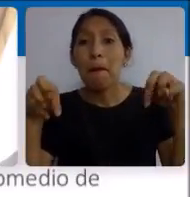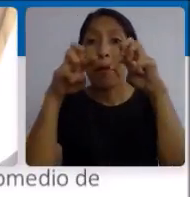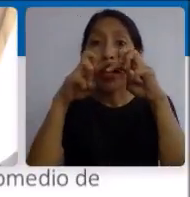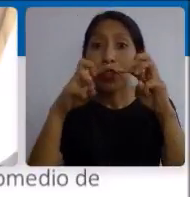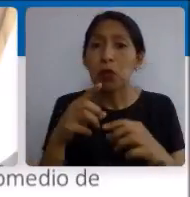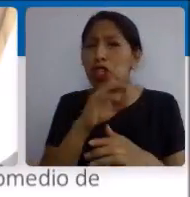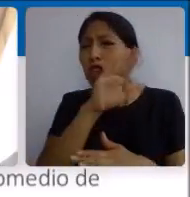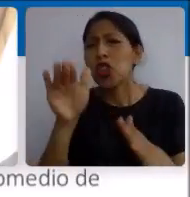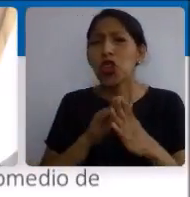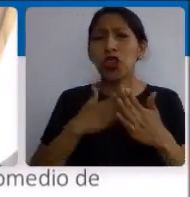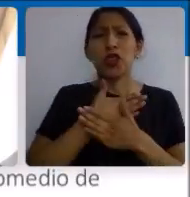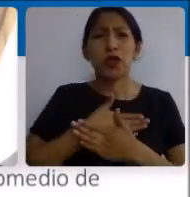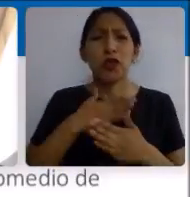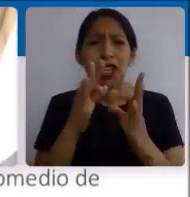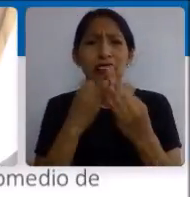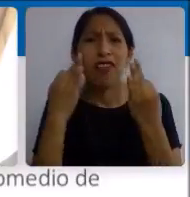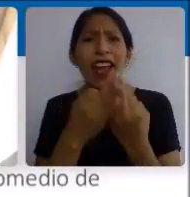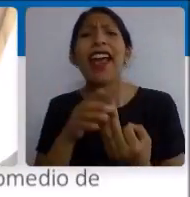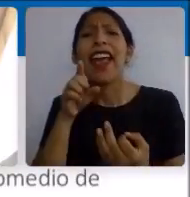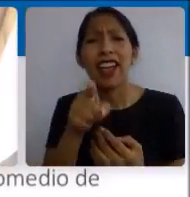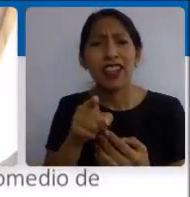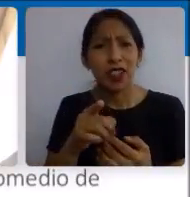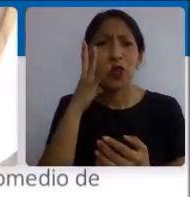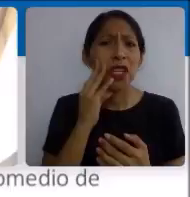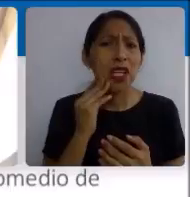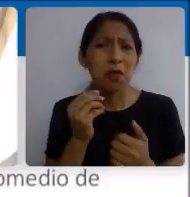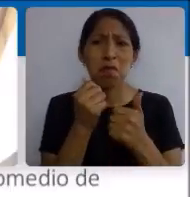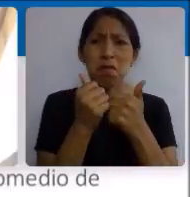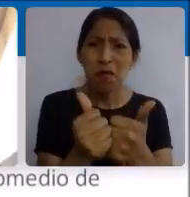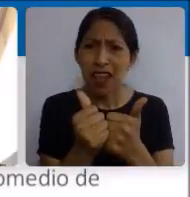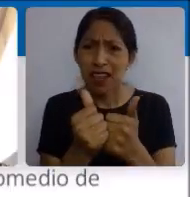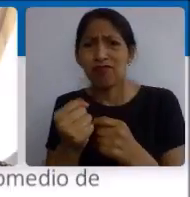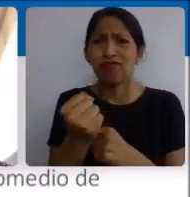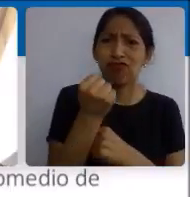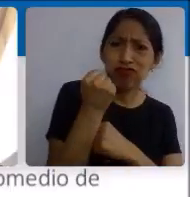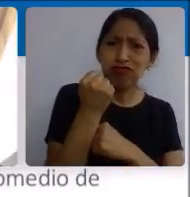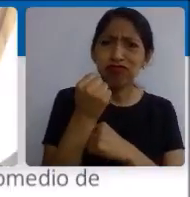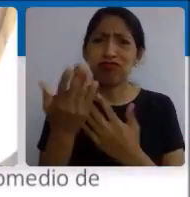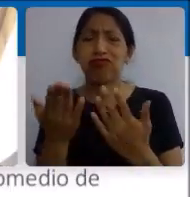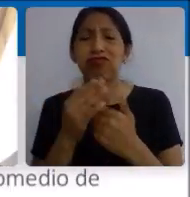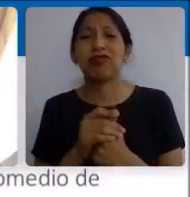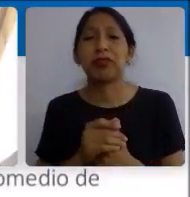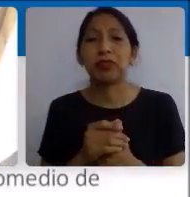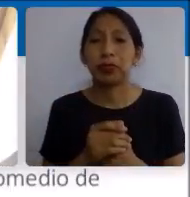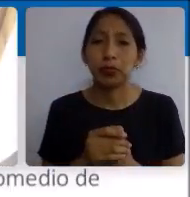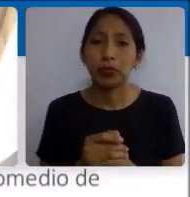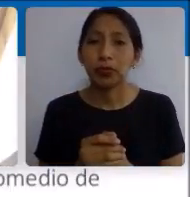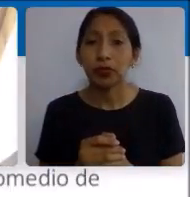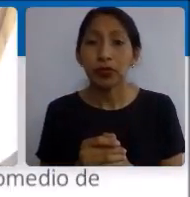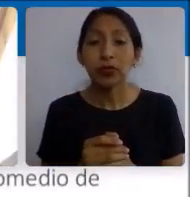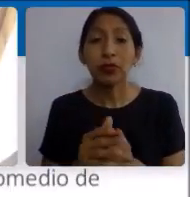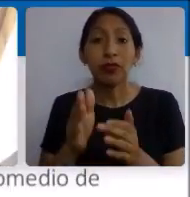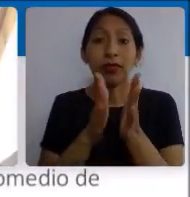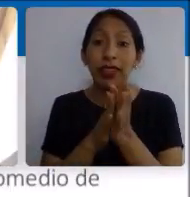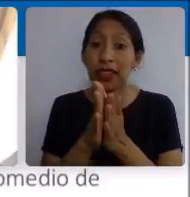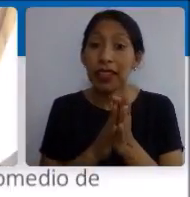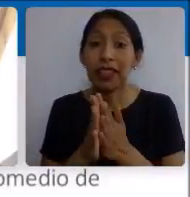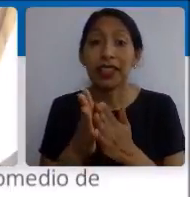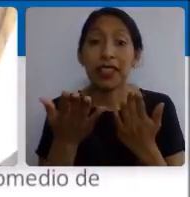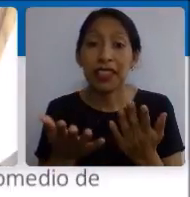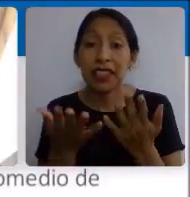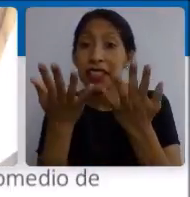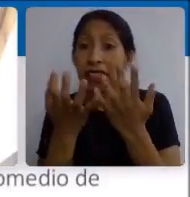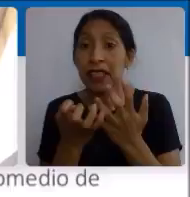¿no? Eso es una tendencia que se viene y con fuerza. Y bueno, preferencia por franquicias